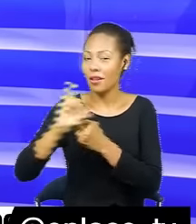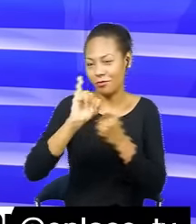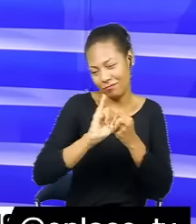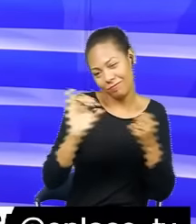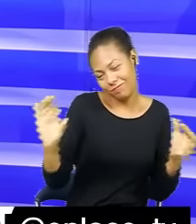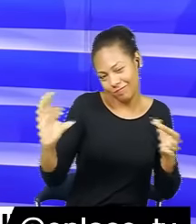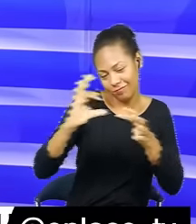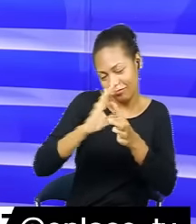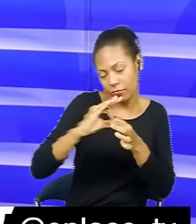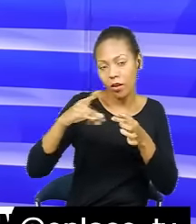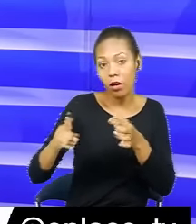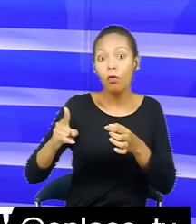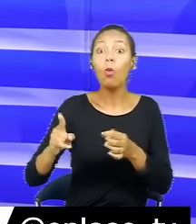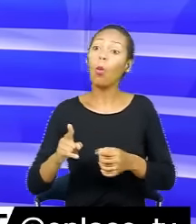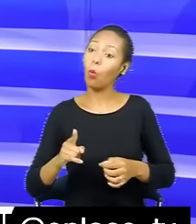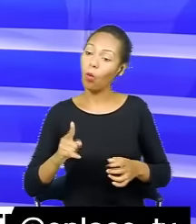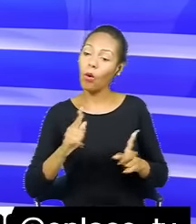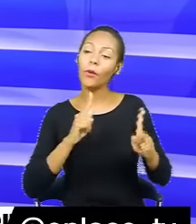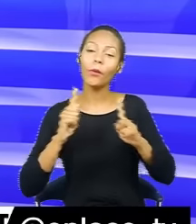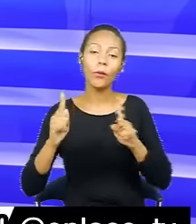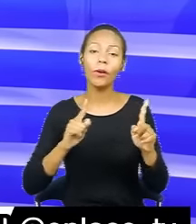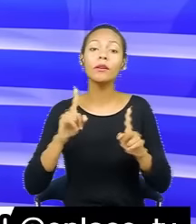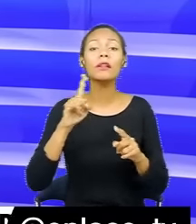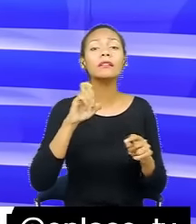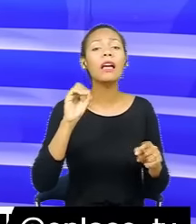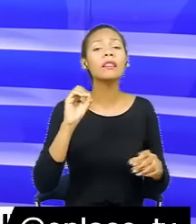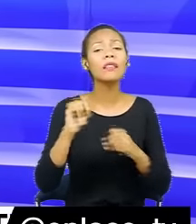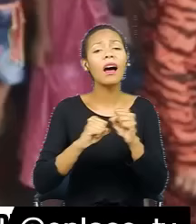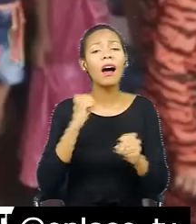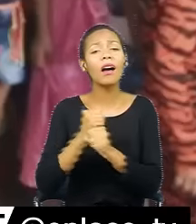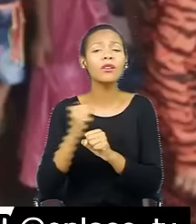viernes celebrarán por lo alto los 60 años de vida institucional.